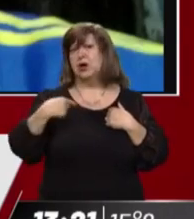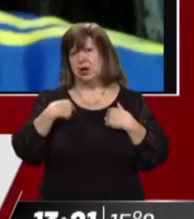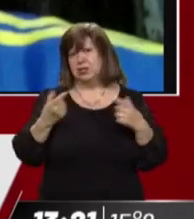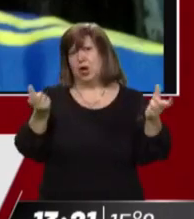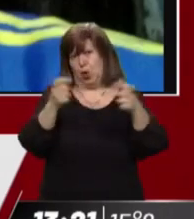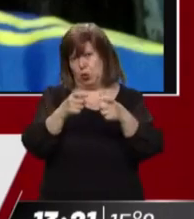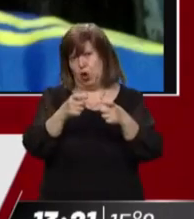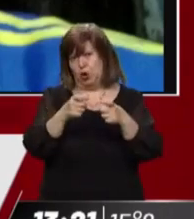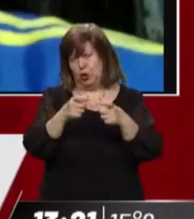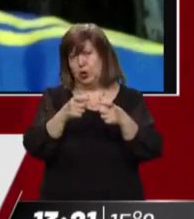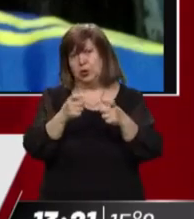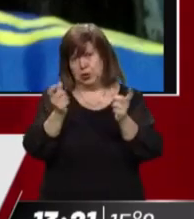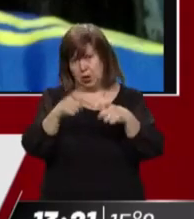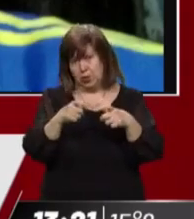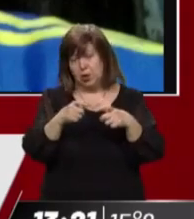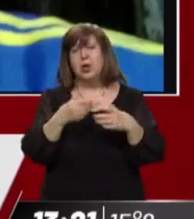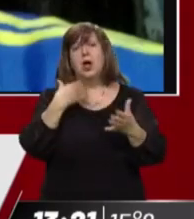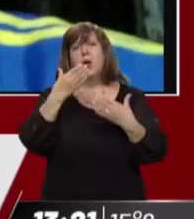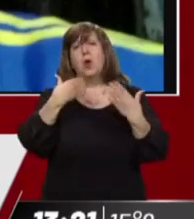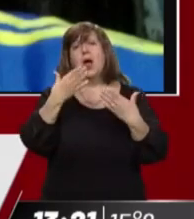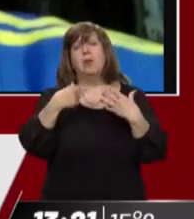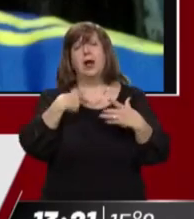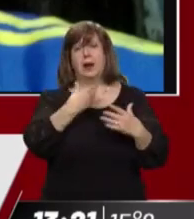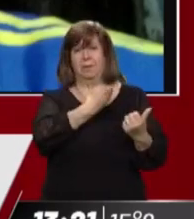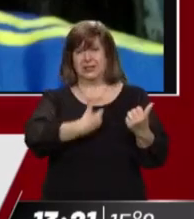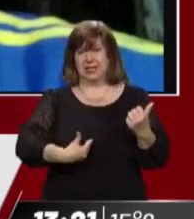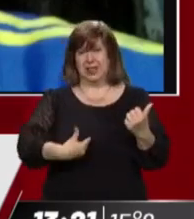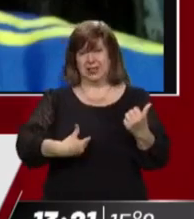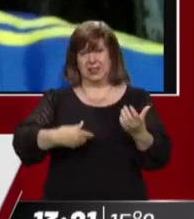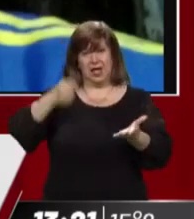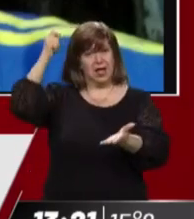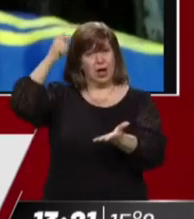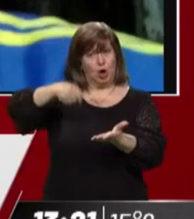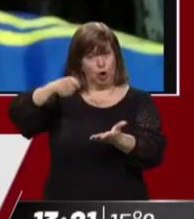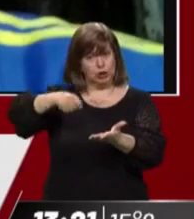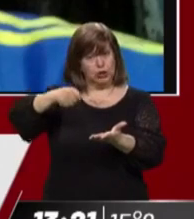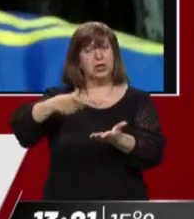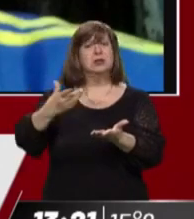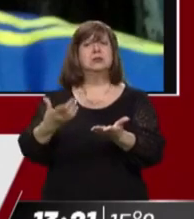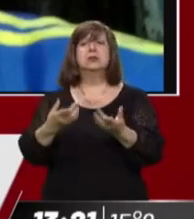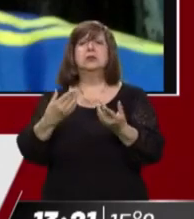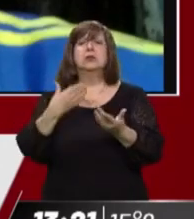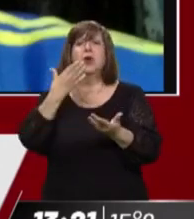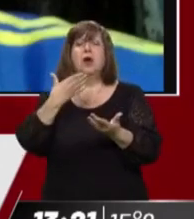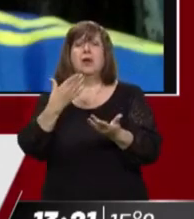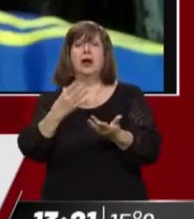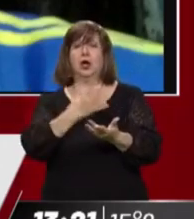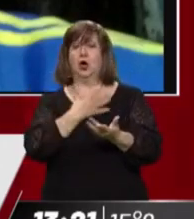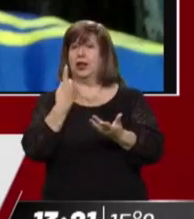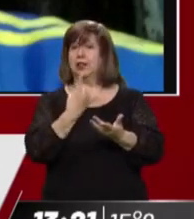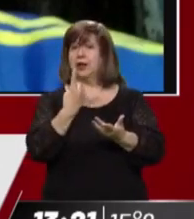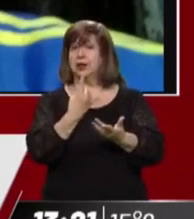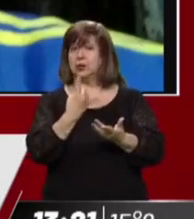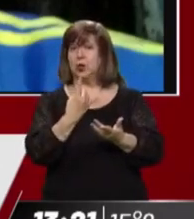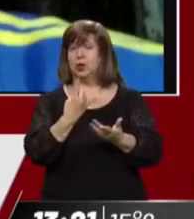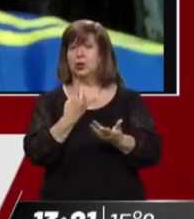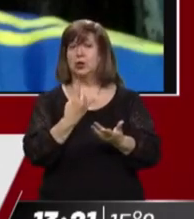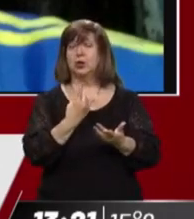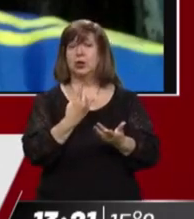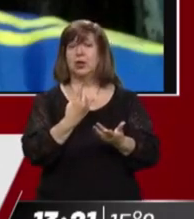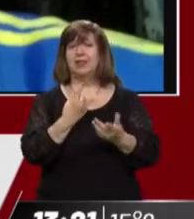reunión Voy a hablar con el presidente de la corte y con el director de